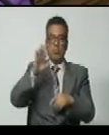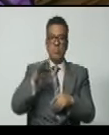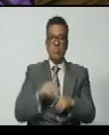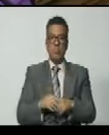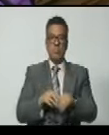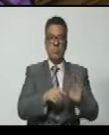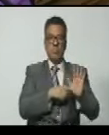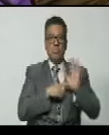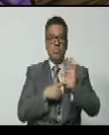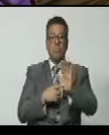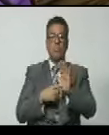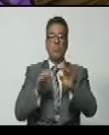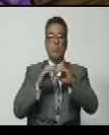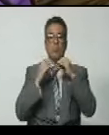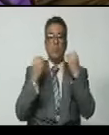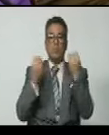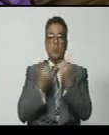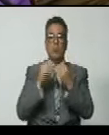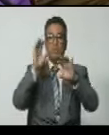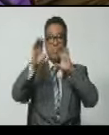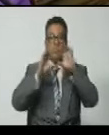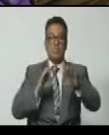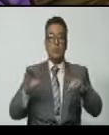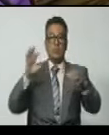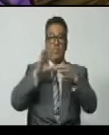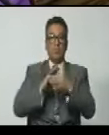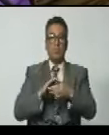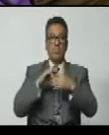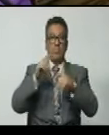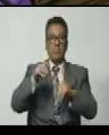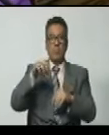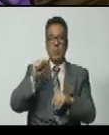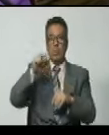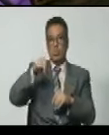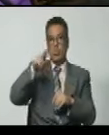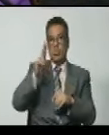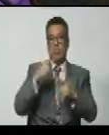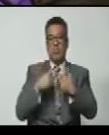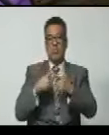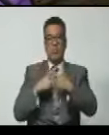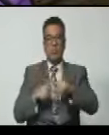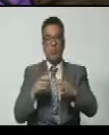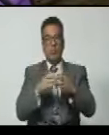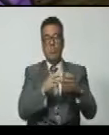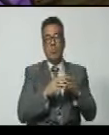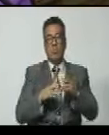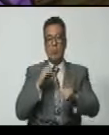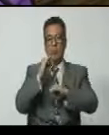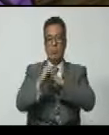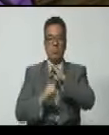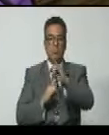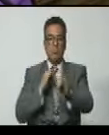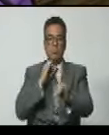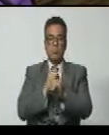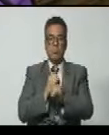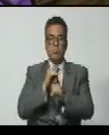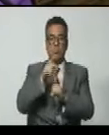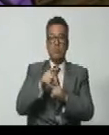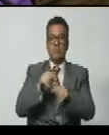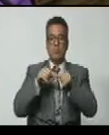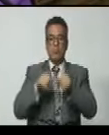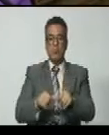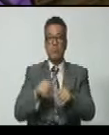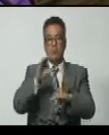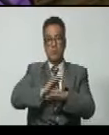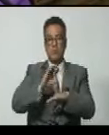Venezuela ante la Organización de las Naciones Unidas, ONU, y demás organismos internacionales con sede